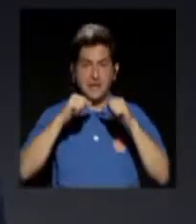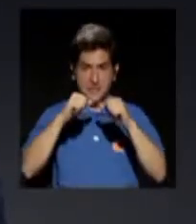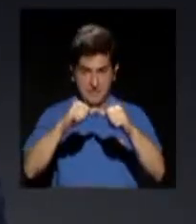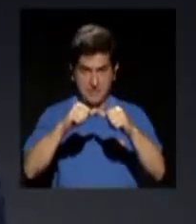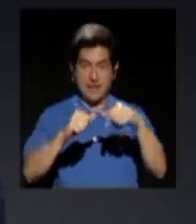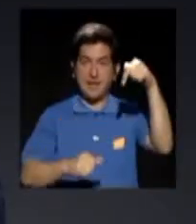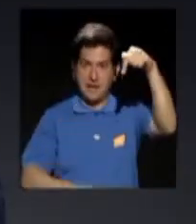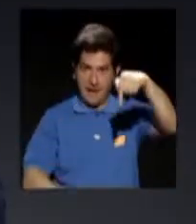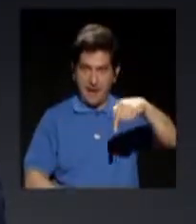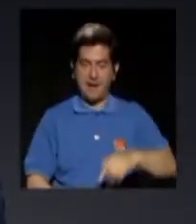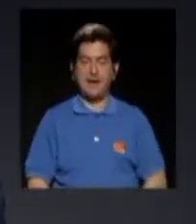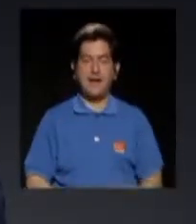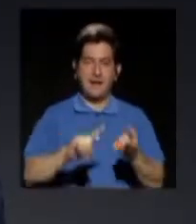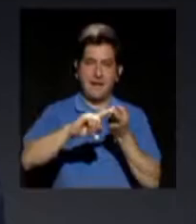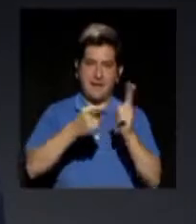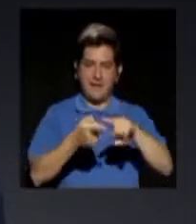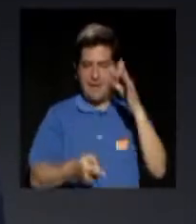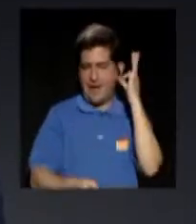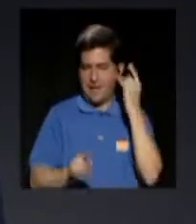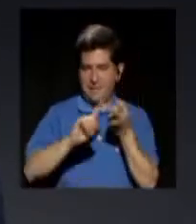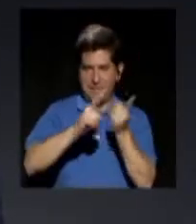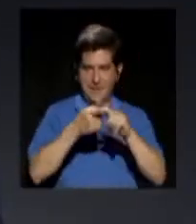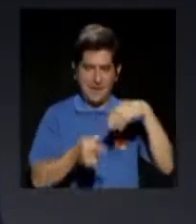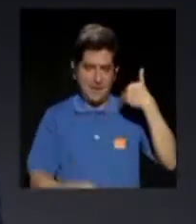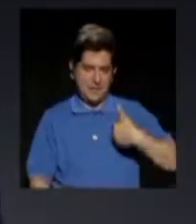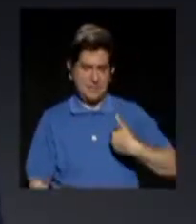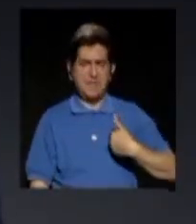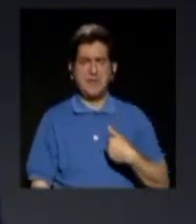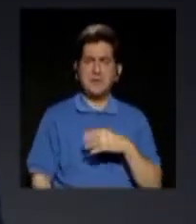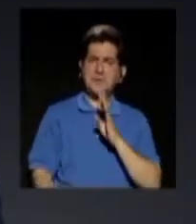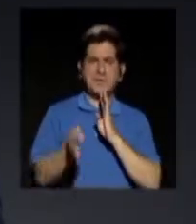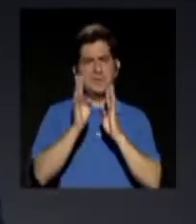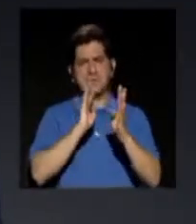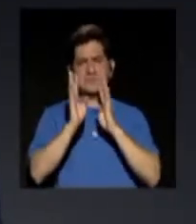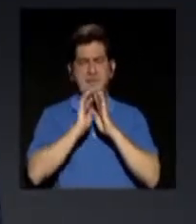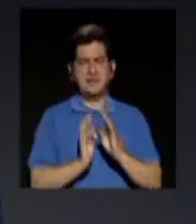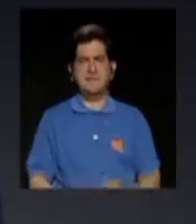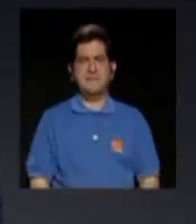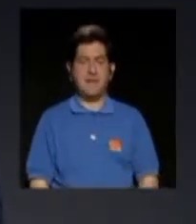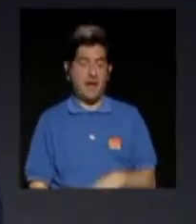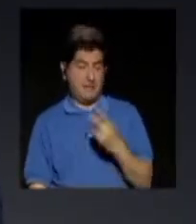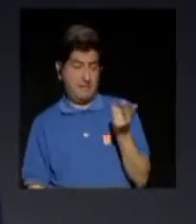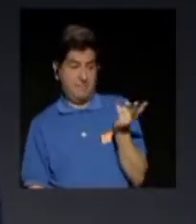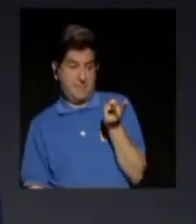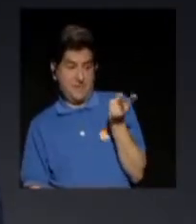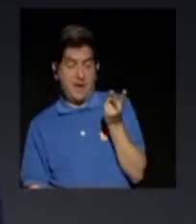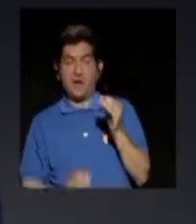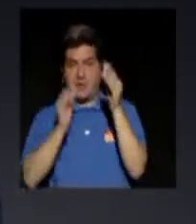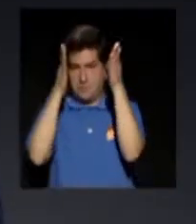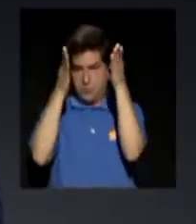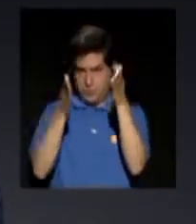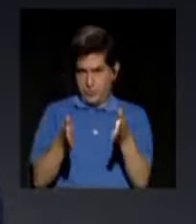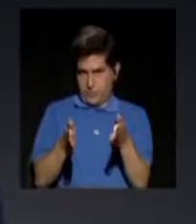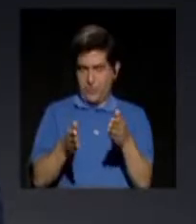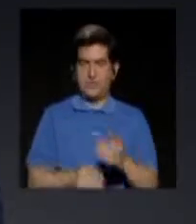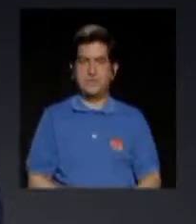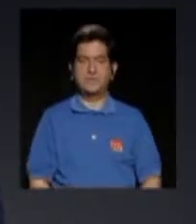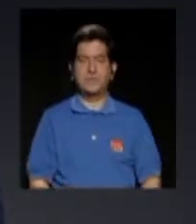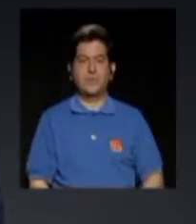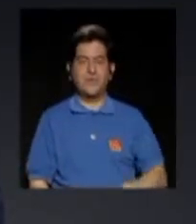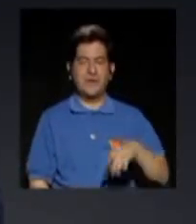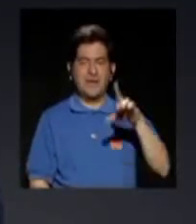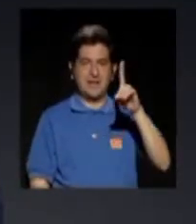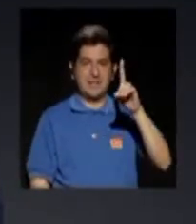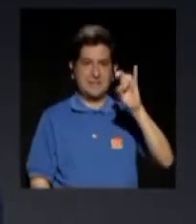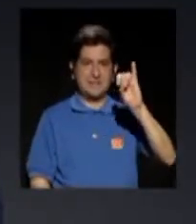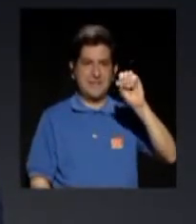Continuamos, amigas y amigos, conversando con los profesores Díaz y